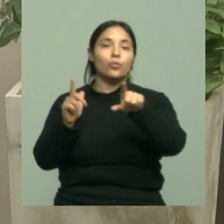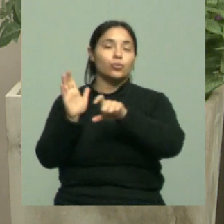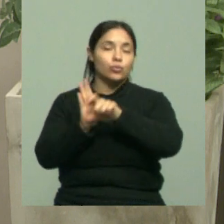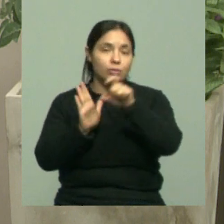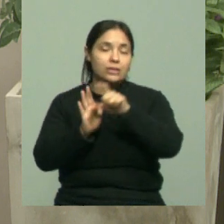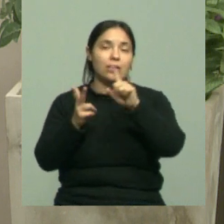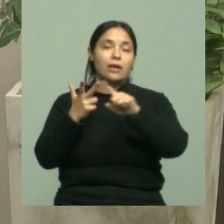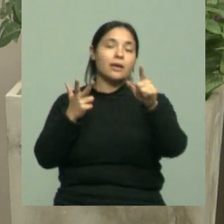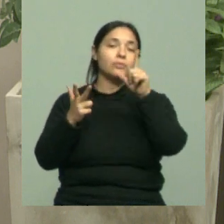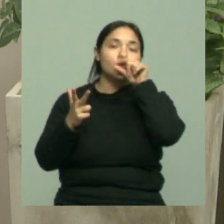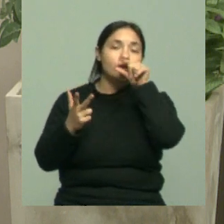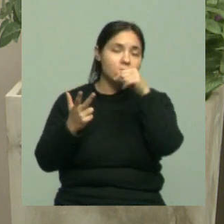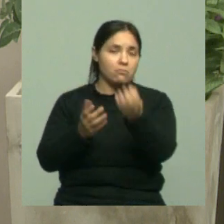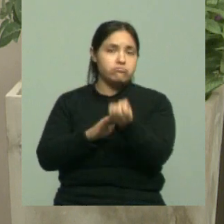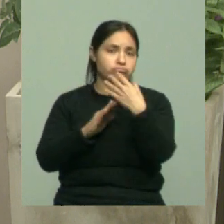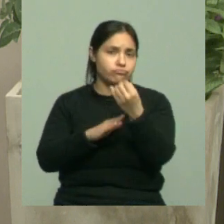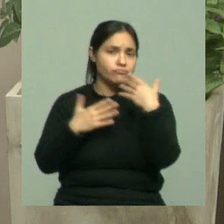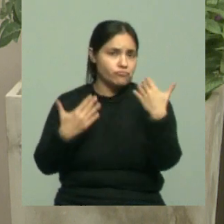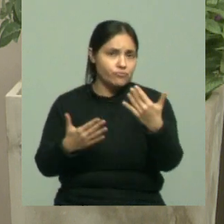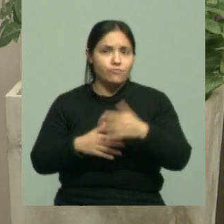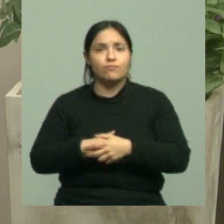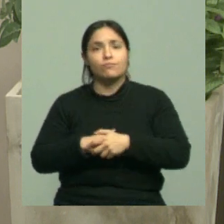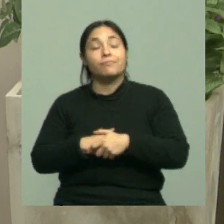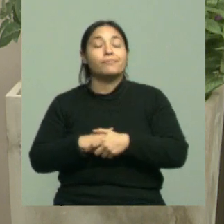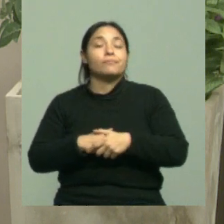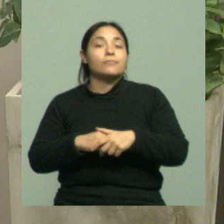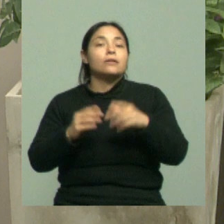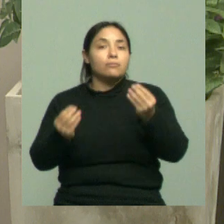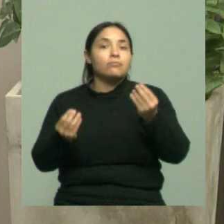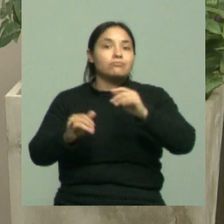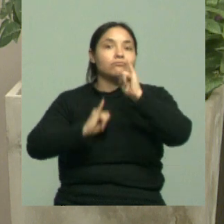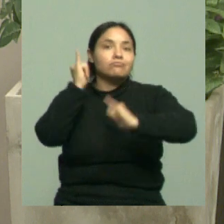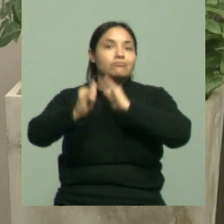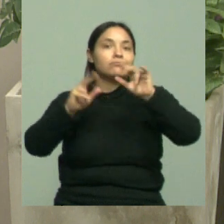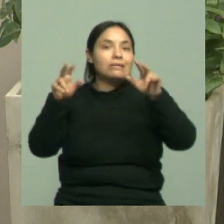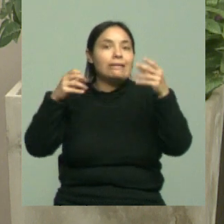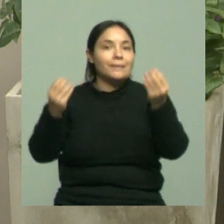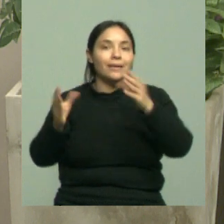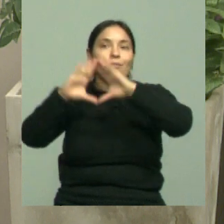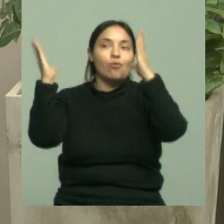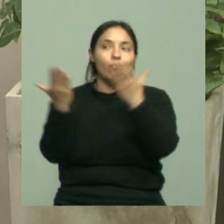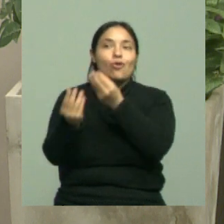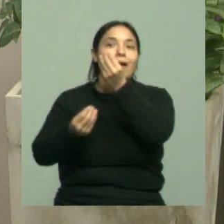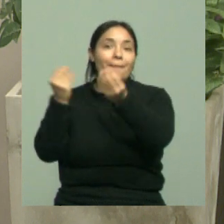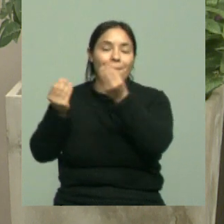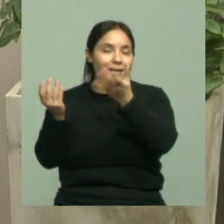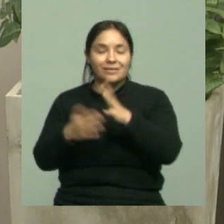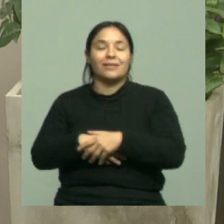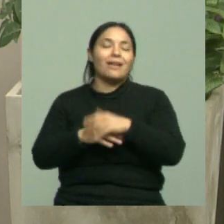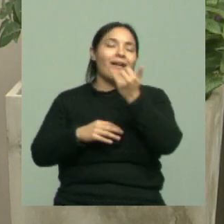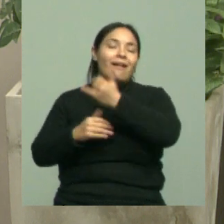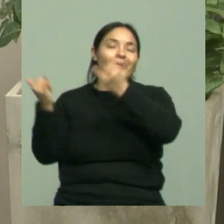Instagram. Dijimos que íbamos a hablar de lo que está sucediendo en el mundo. También decíamos que pasan un montón de cosas, todos temas importantes, pero bueno, nos vamos